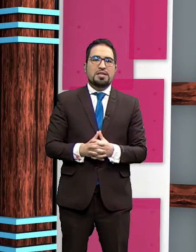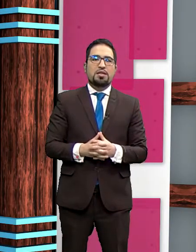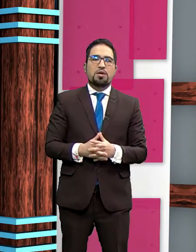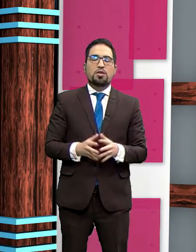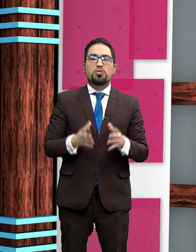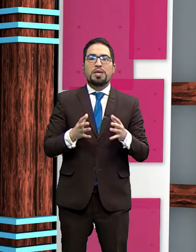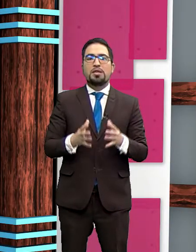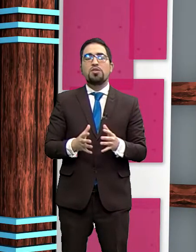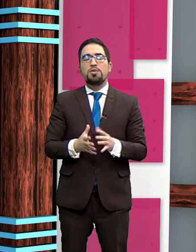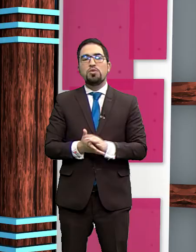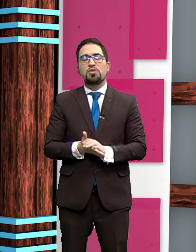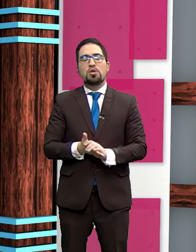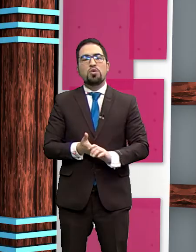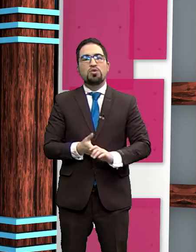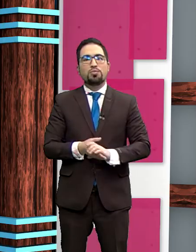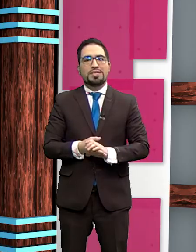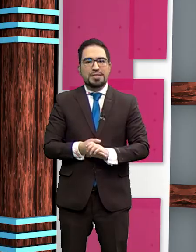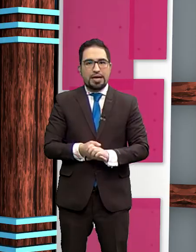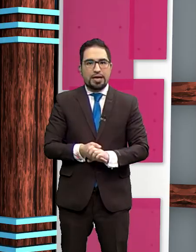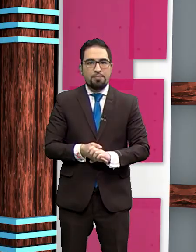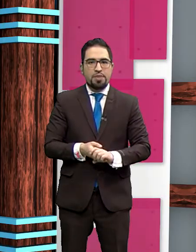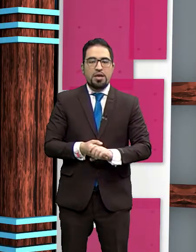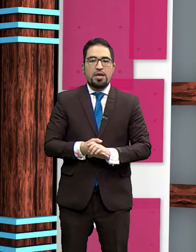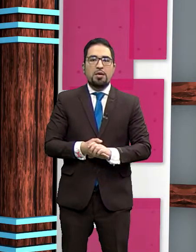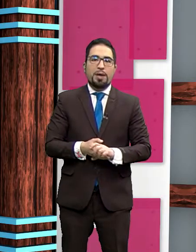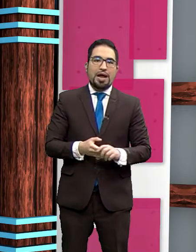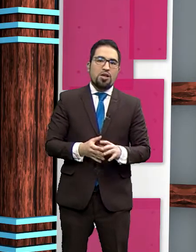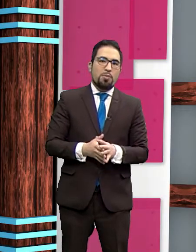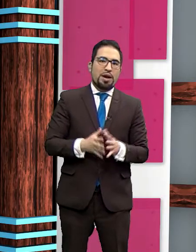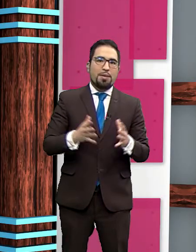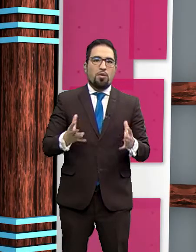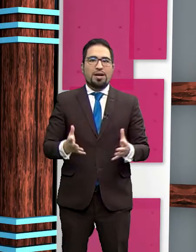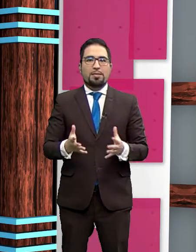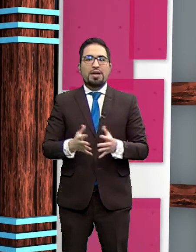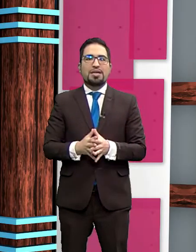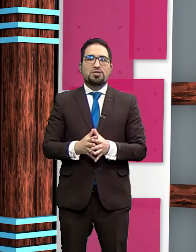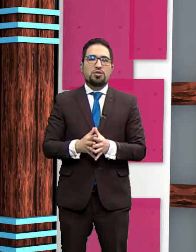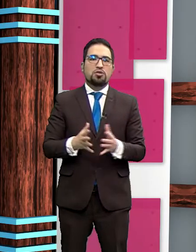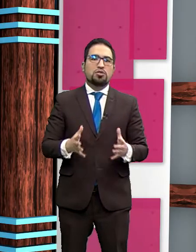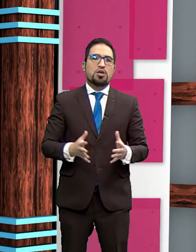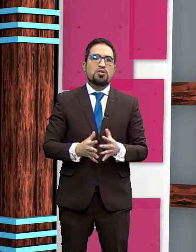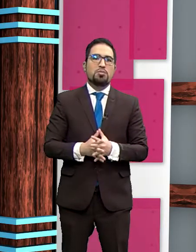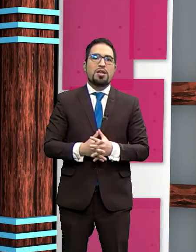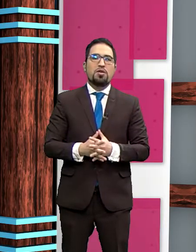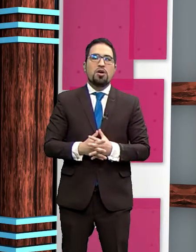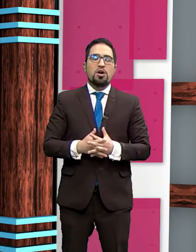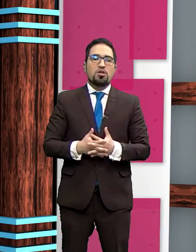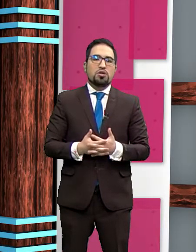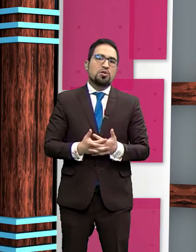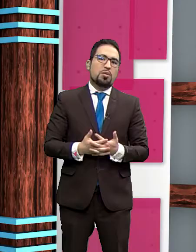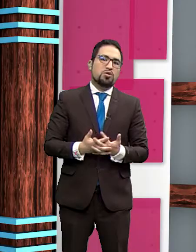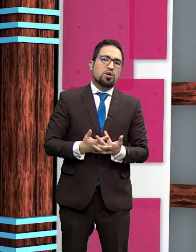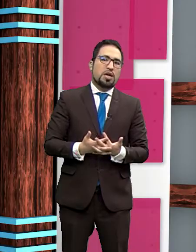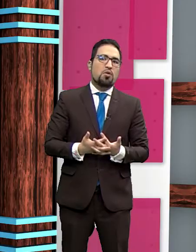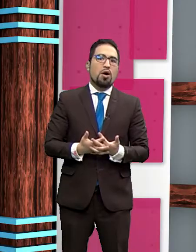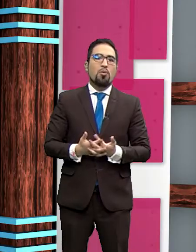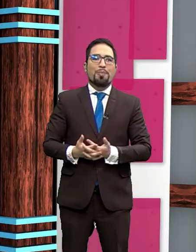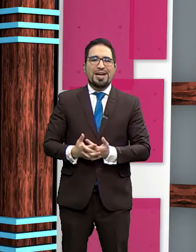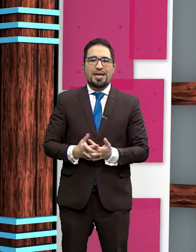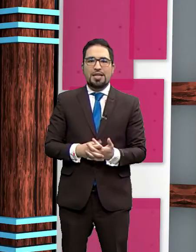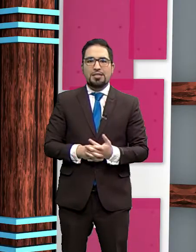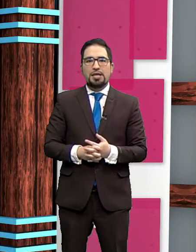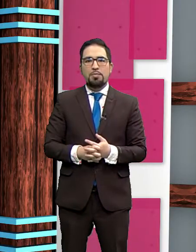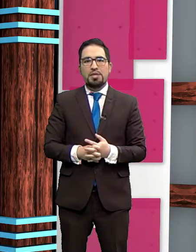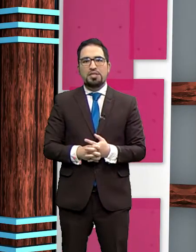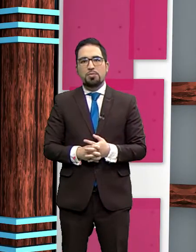el presidente durante los 22 minutos que duró su mensaje. Y para ello, para evaluar también la gestión de los 2 años y medio, nos encontramos con quien lo